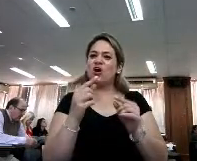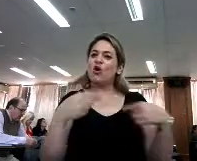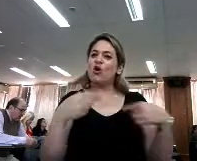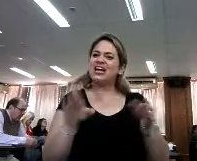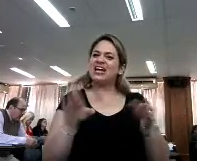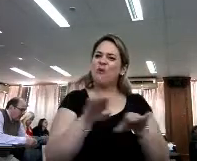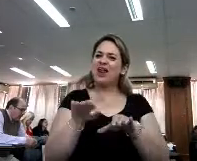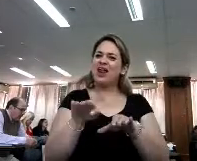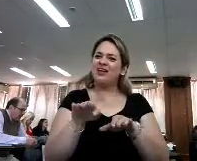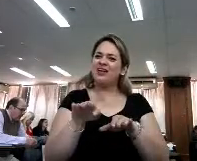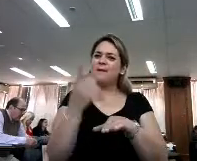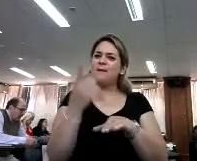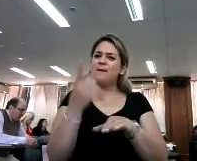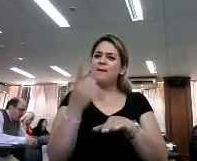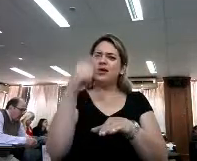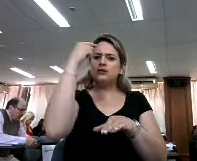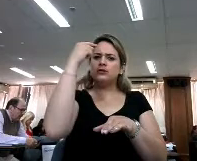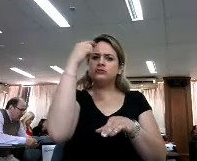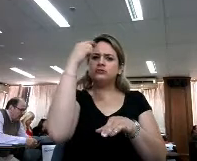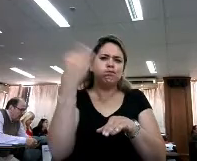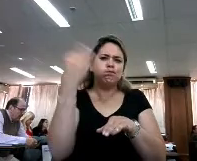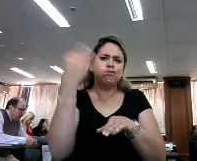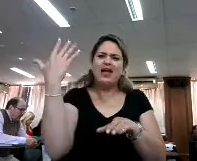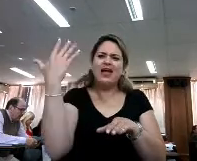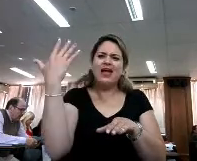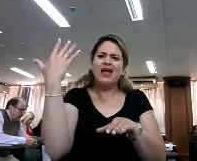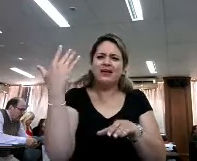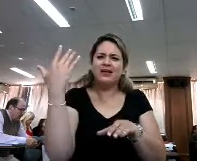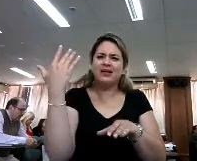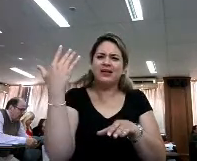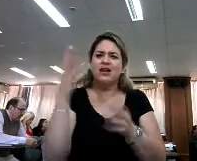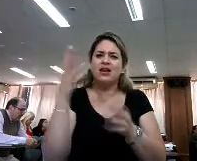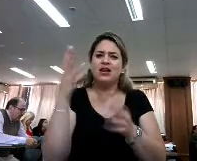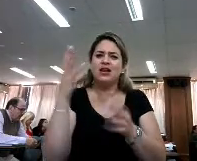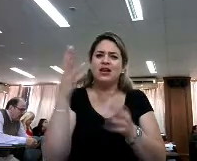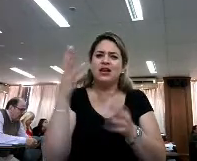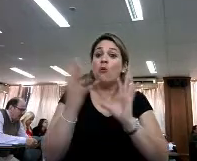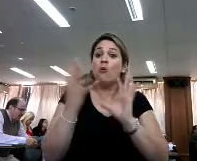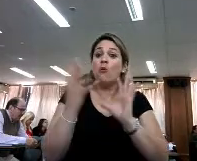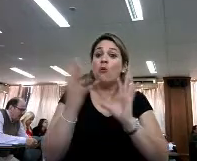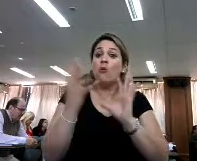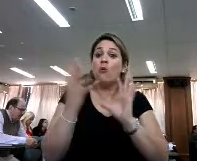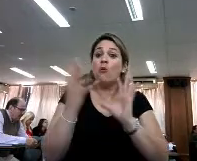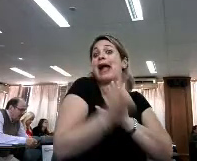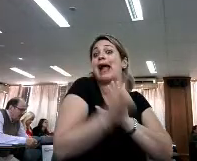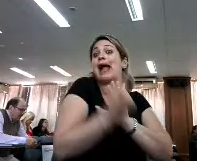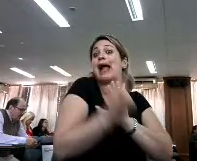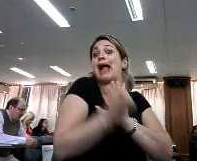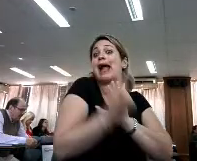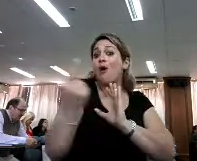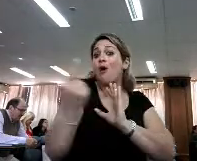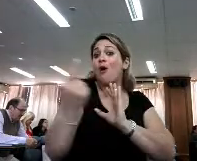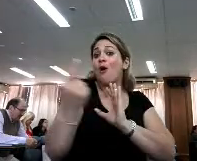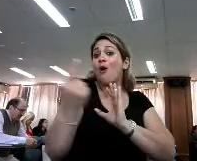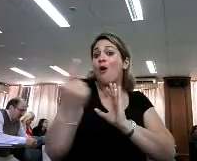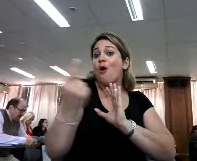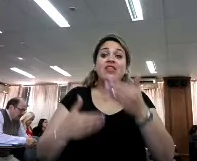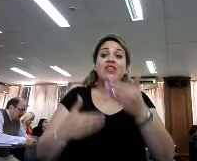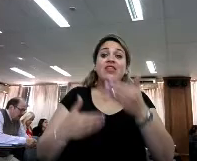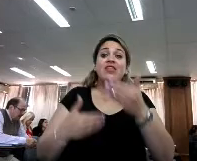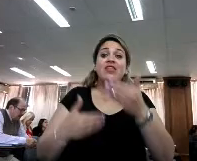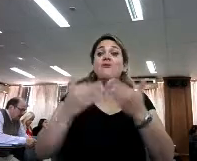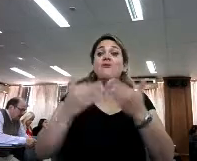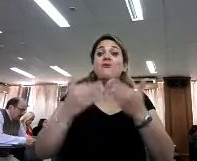con una materialización especial a partir de la forma como cada cual desarrolló su proceso creativo. Esta imagen, que es tomada de